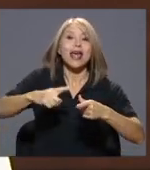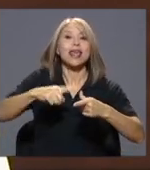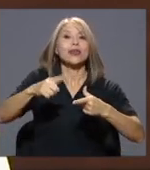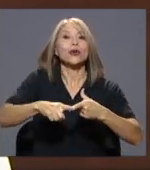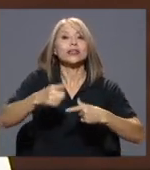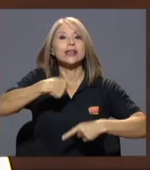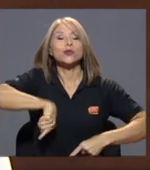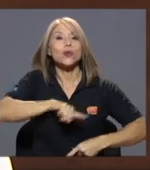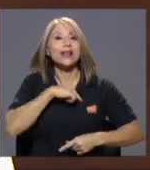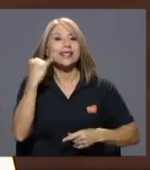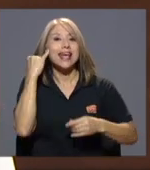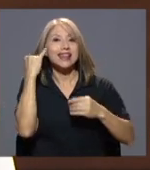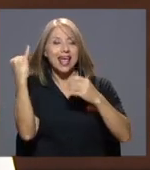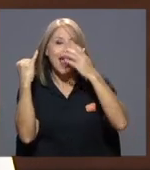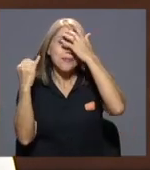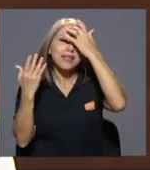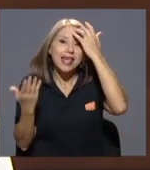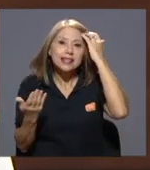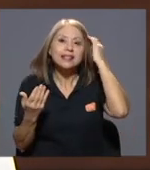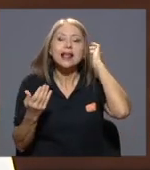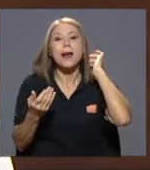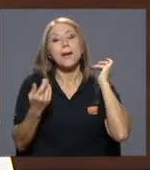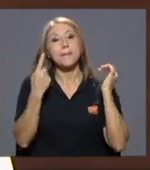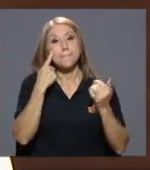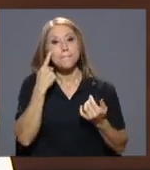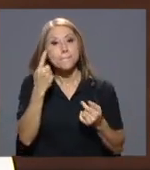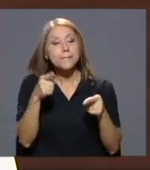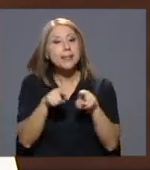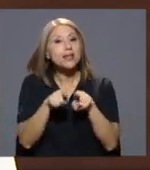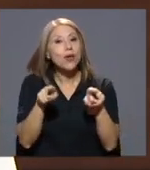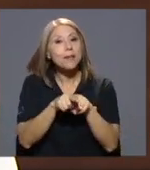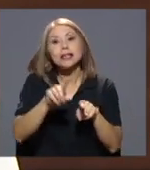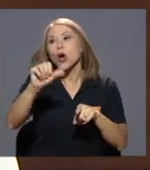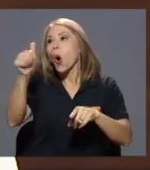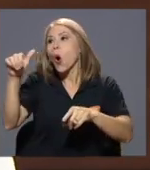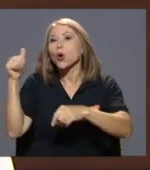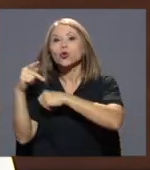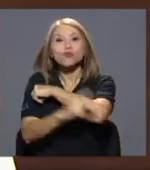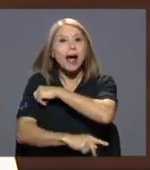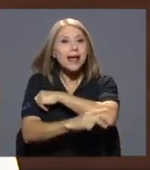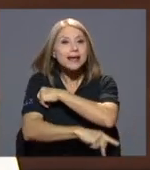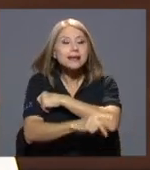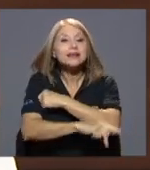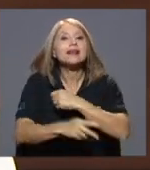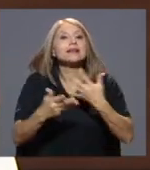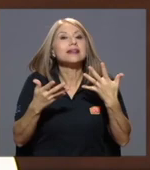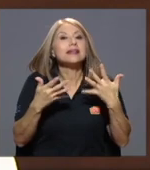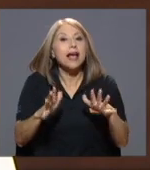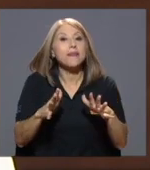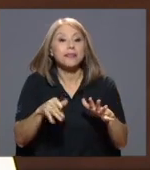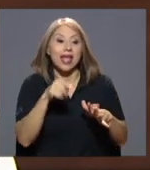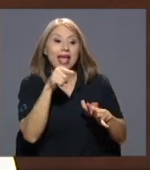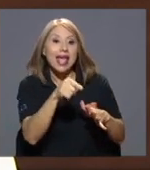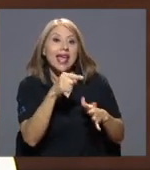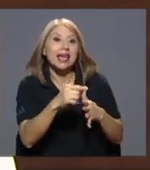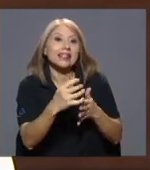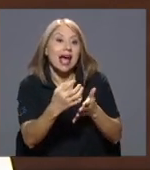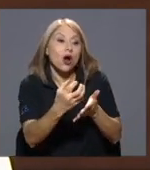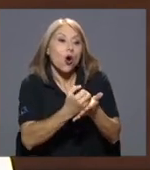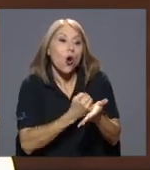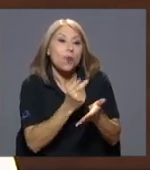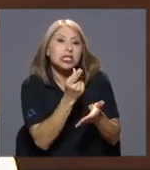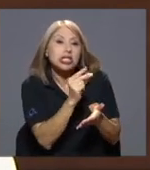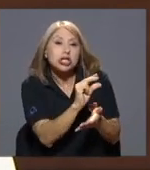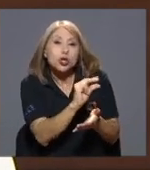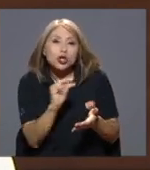idea es, viendo además que en otras latitudes, en otros países, lo que se cobra por esa comisión es ínfimo.